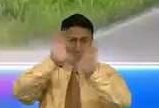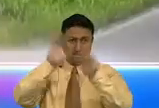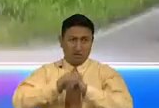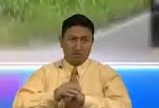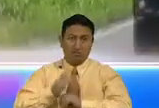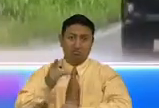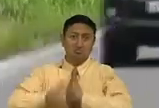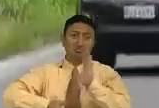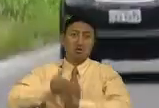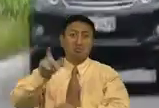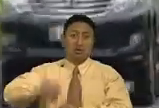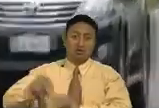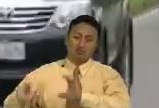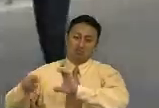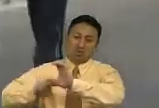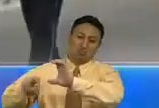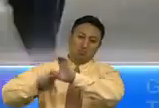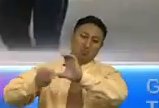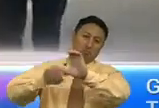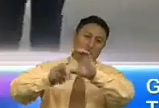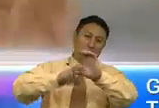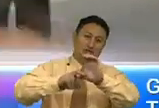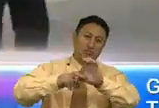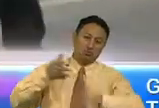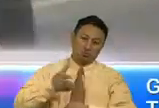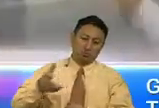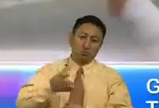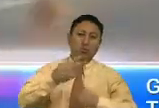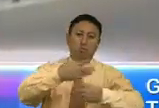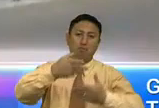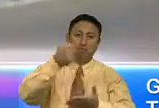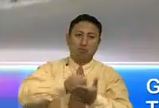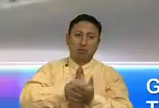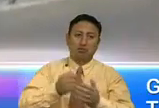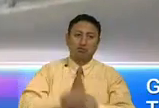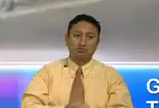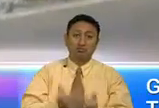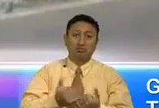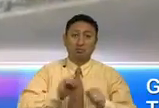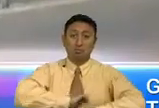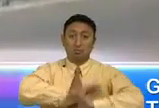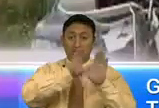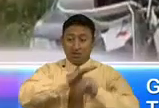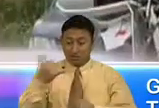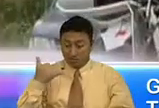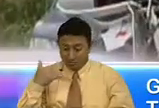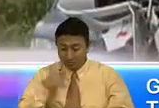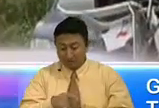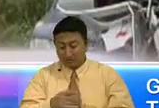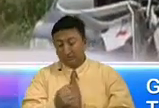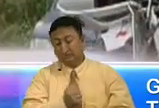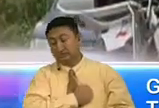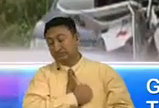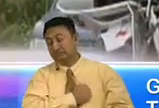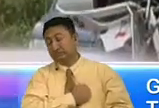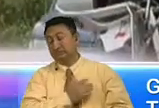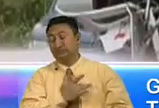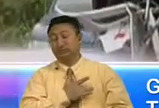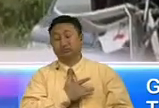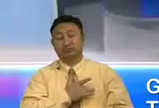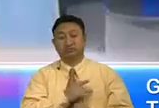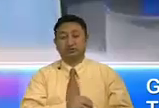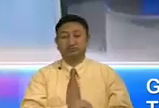a recoger el personal, tanto a Naranjal como a Balao, a ver material. Ya nos llaman de mañana que ha tenido este accidente. 16 personas fueron trasladadas